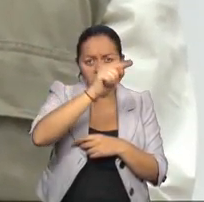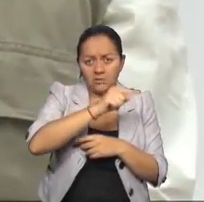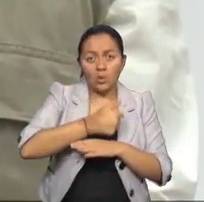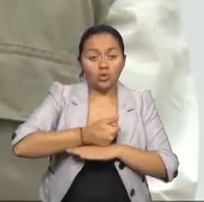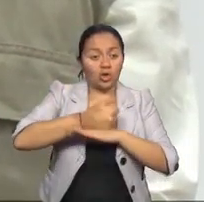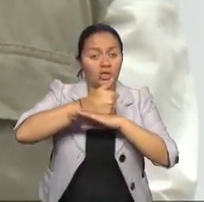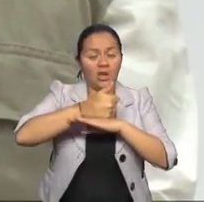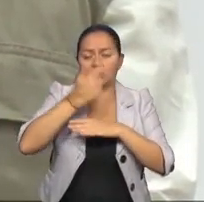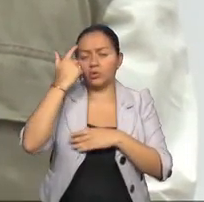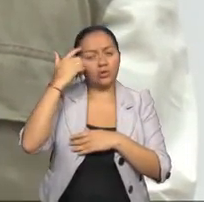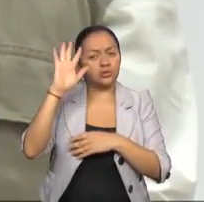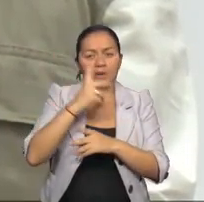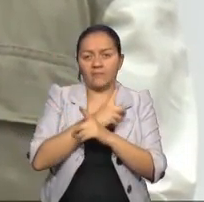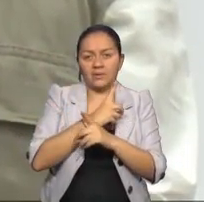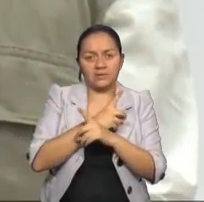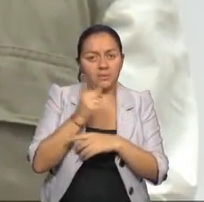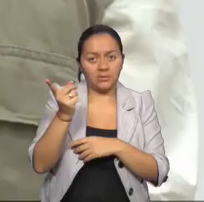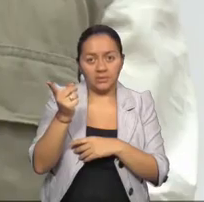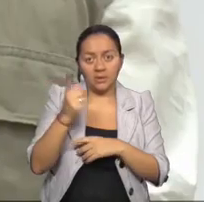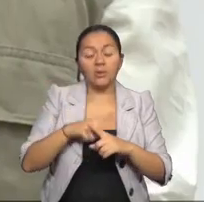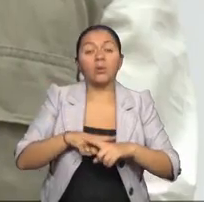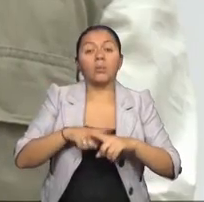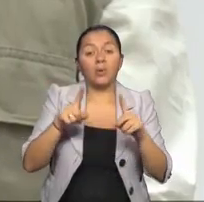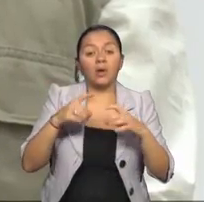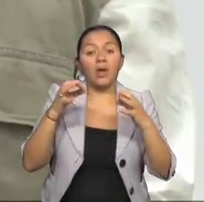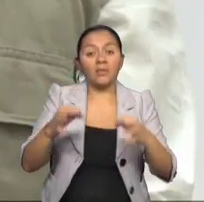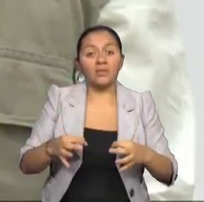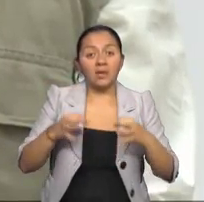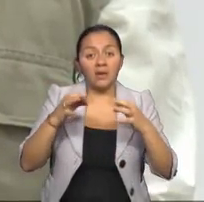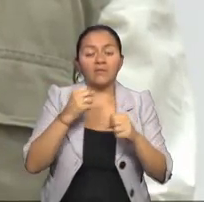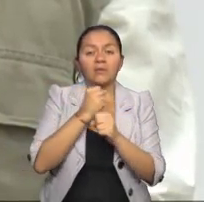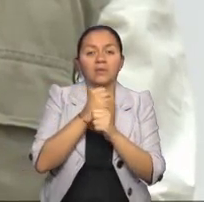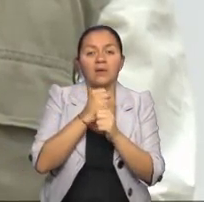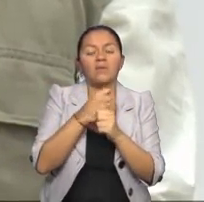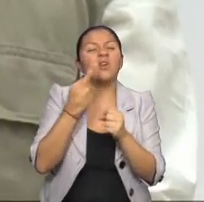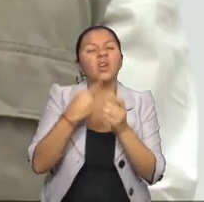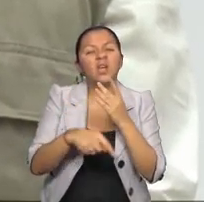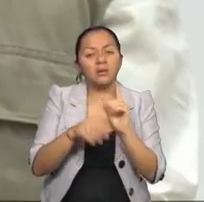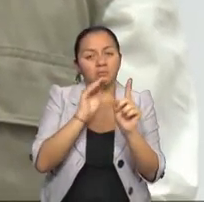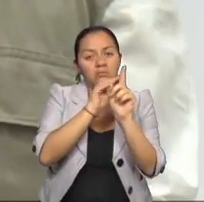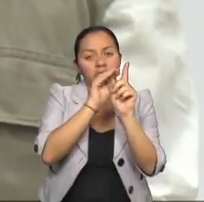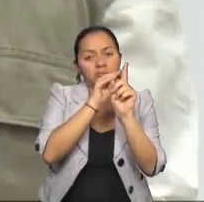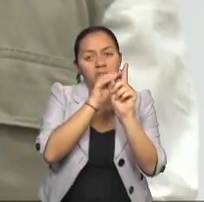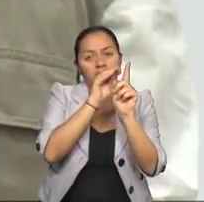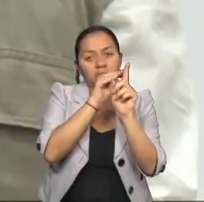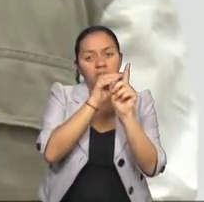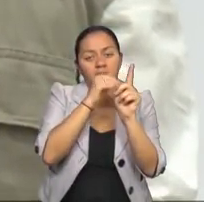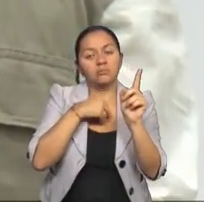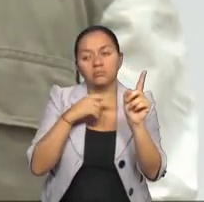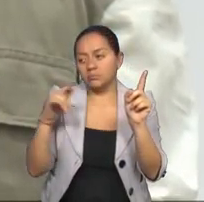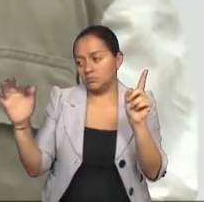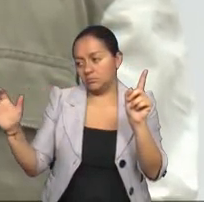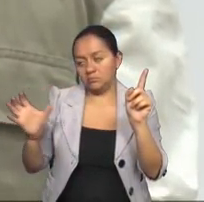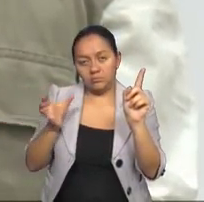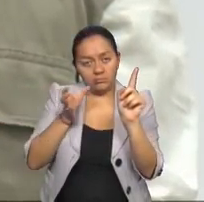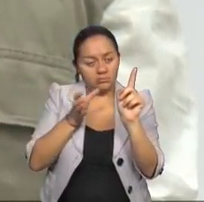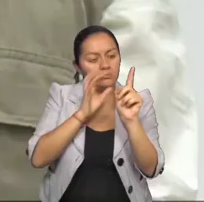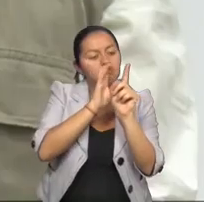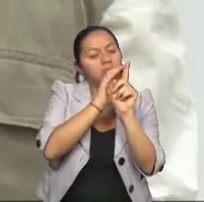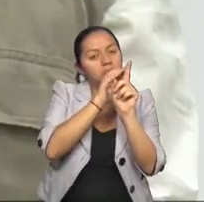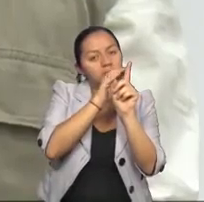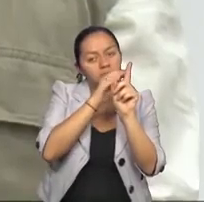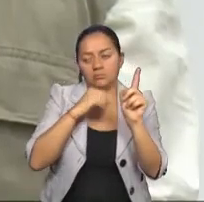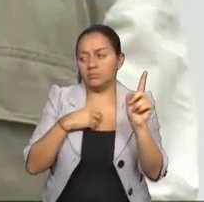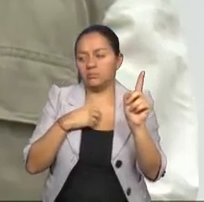luego el trabajo que hacemos en handicap internacional es un trabajo de incidencia en ese sentido también nos interesa vincular al